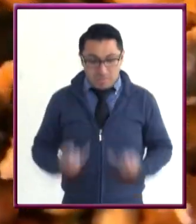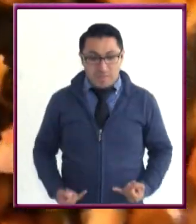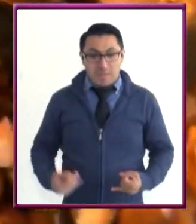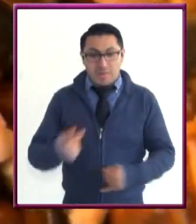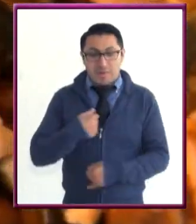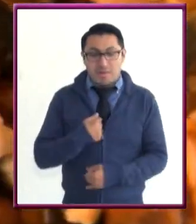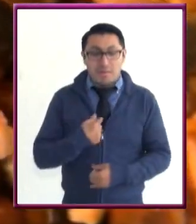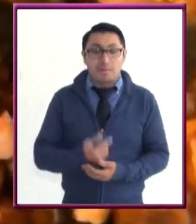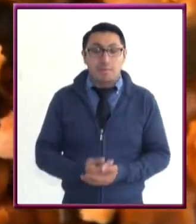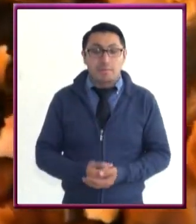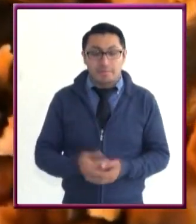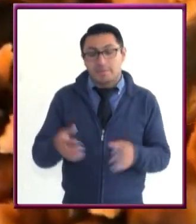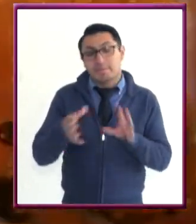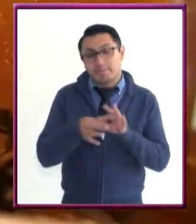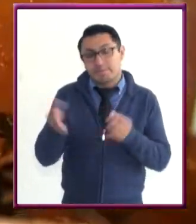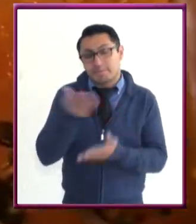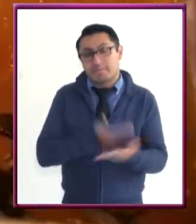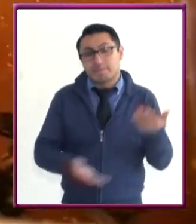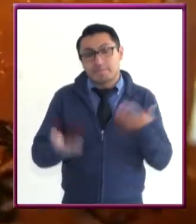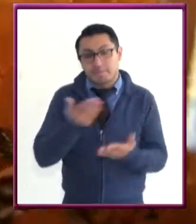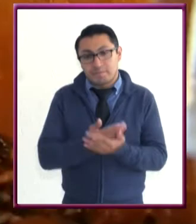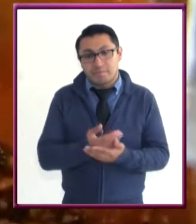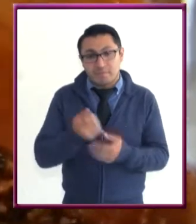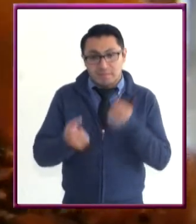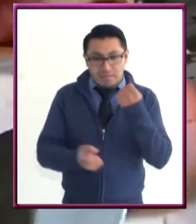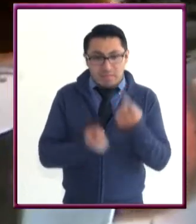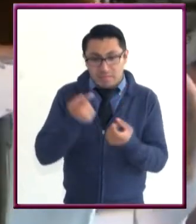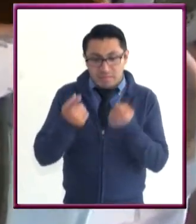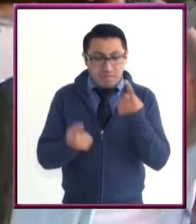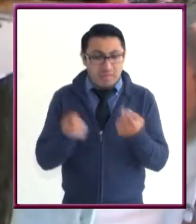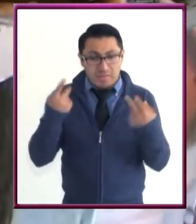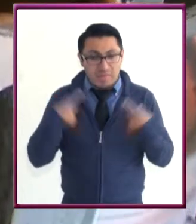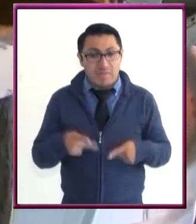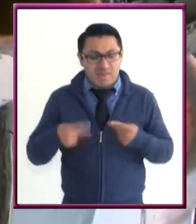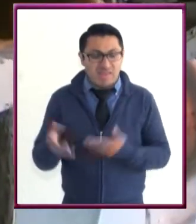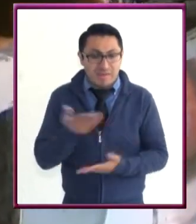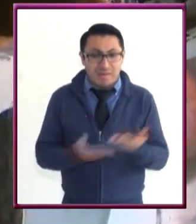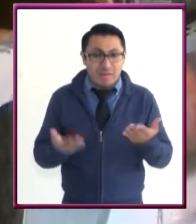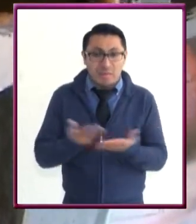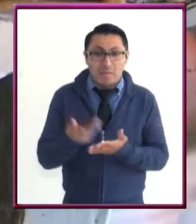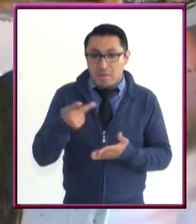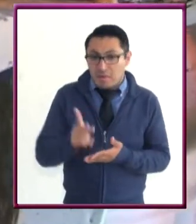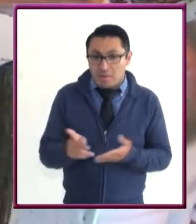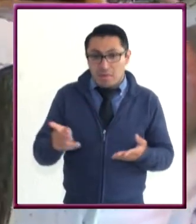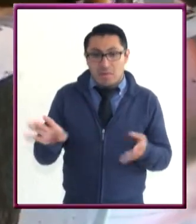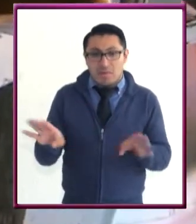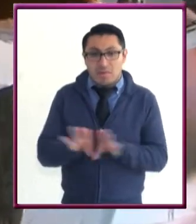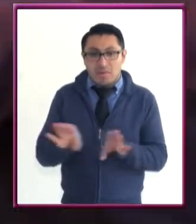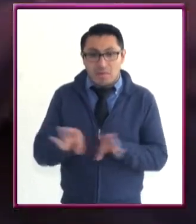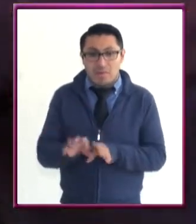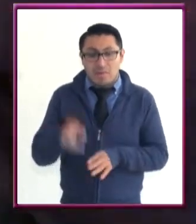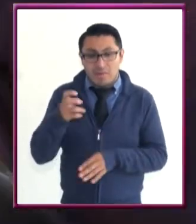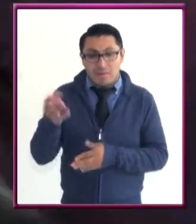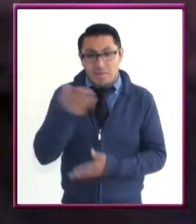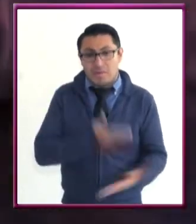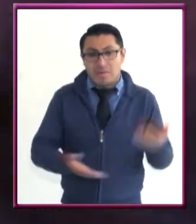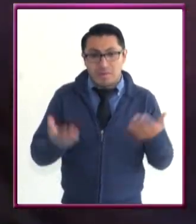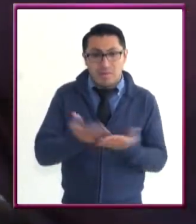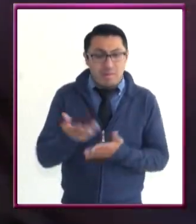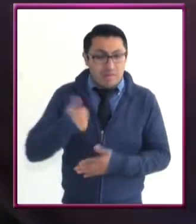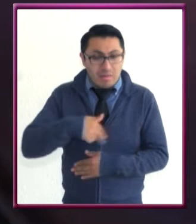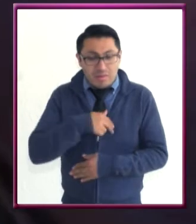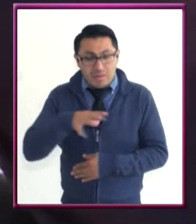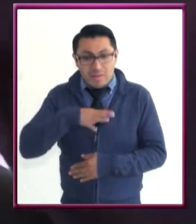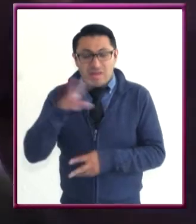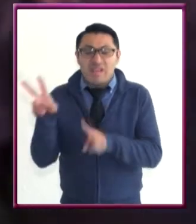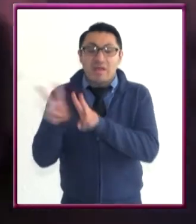que tengo que contar y que mis niños también van aprendiendo. Pero sobre todo es la convivencia que